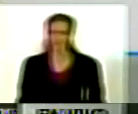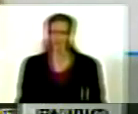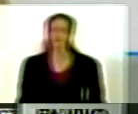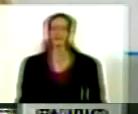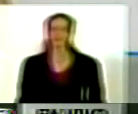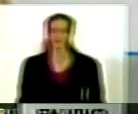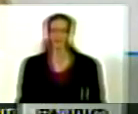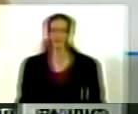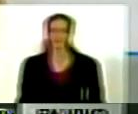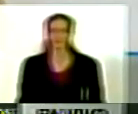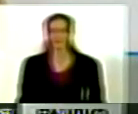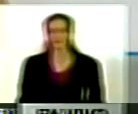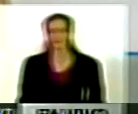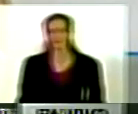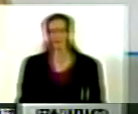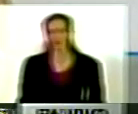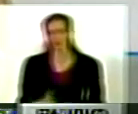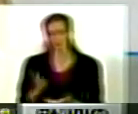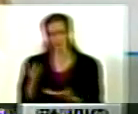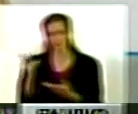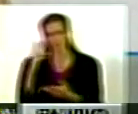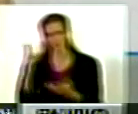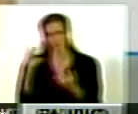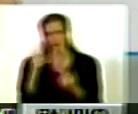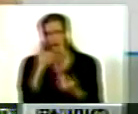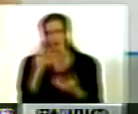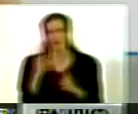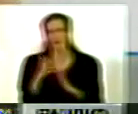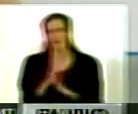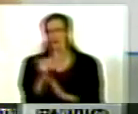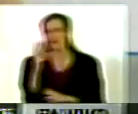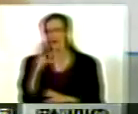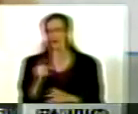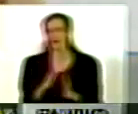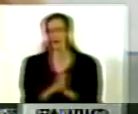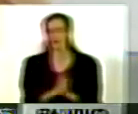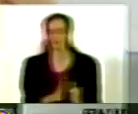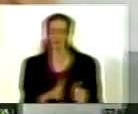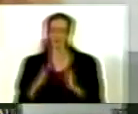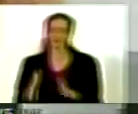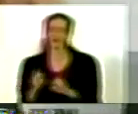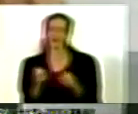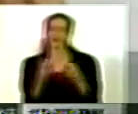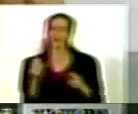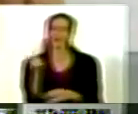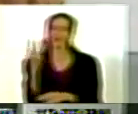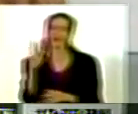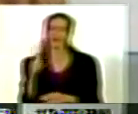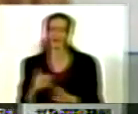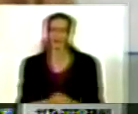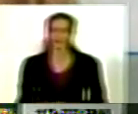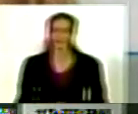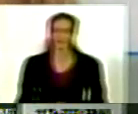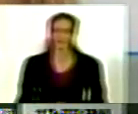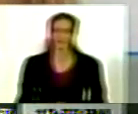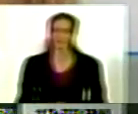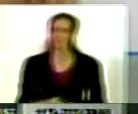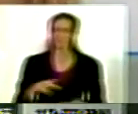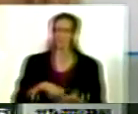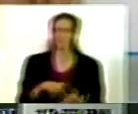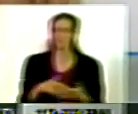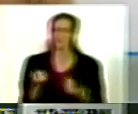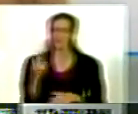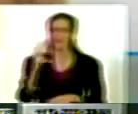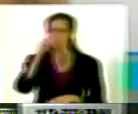Mira, Javier, esta es la 13 edición, número 13, quiere decir